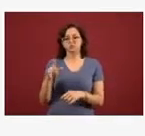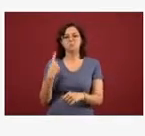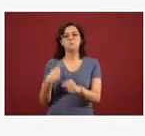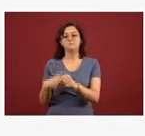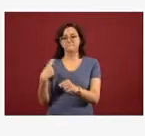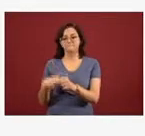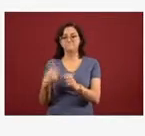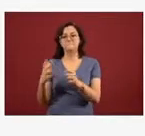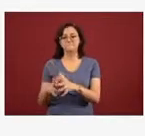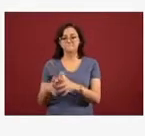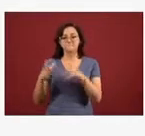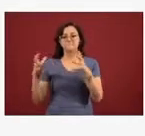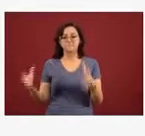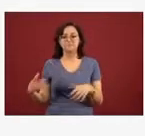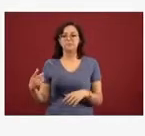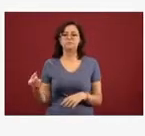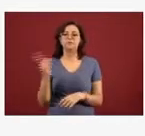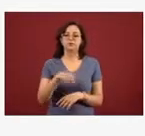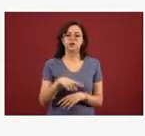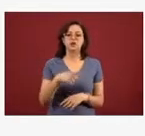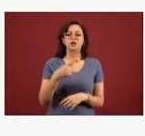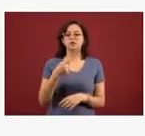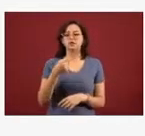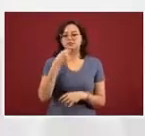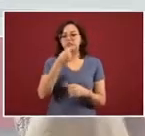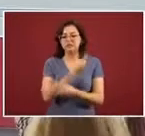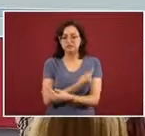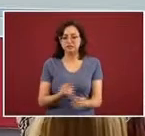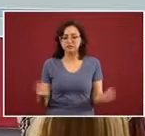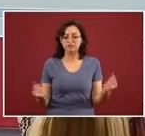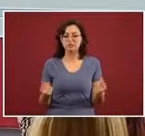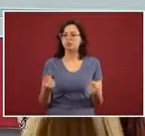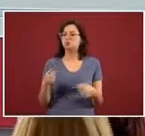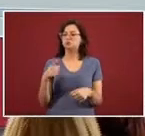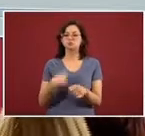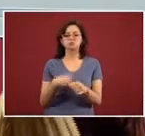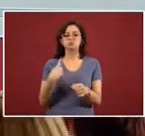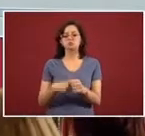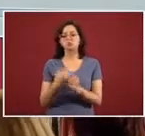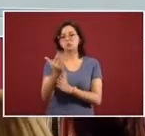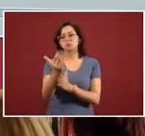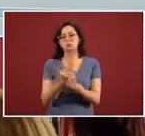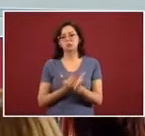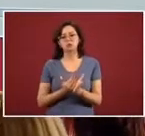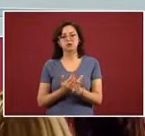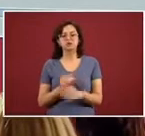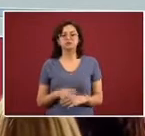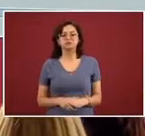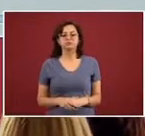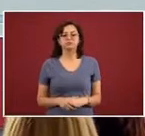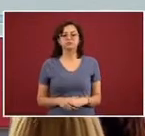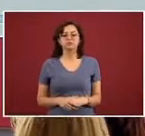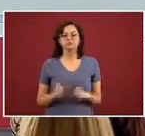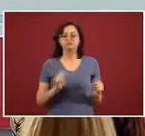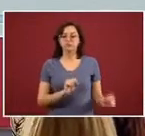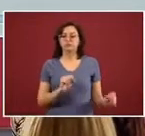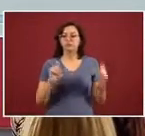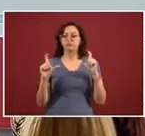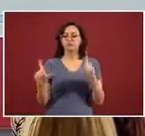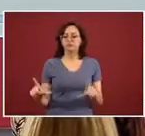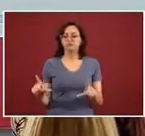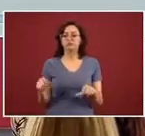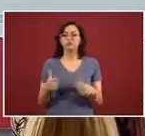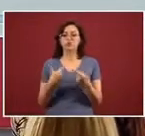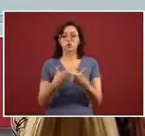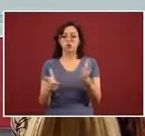58%, y los menores de edad los que son menos afectados hasta el momento. La siguiente, por favor. Tenemos la distribución por